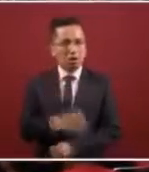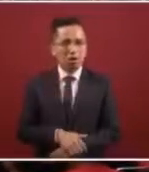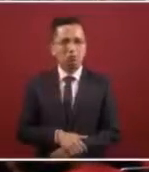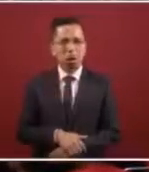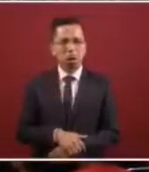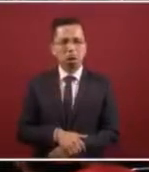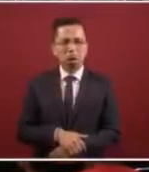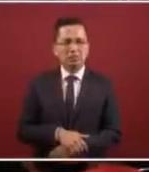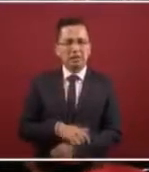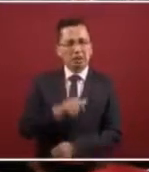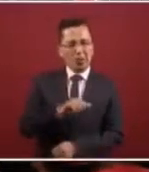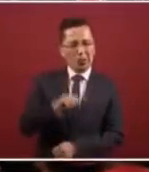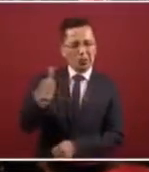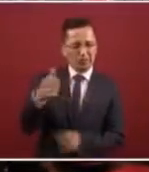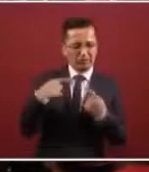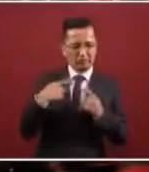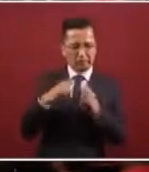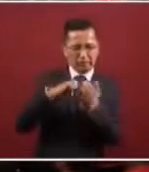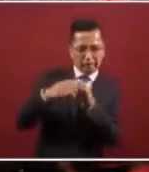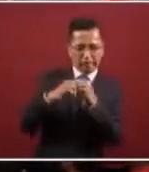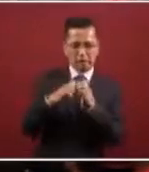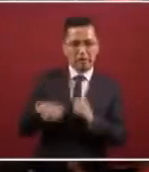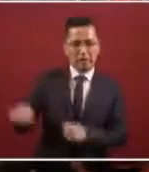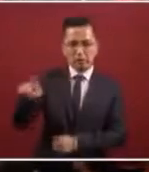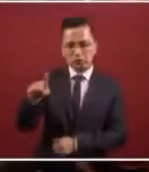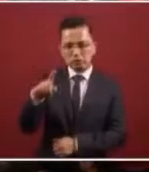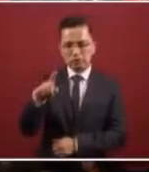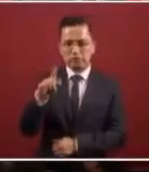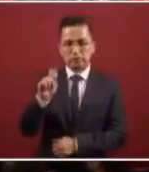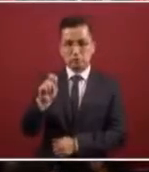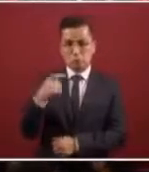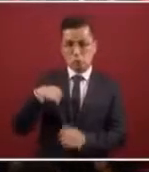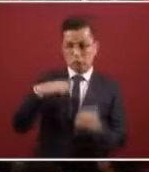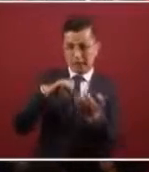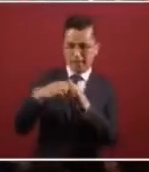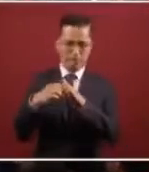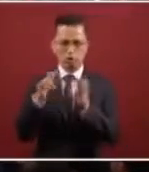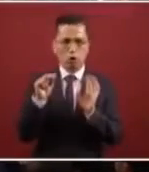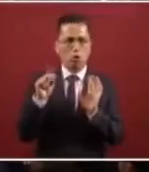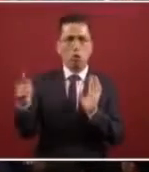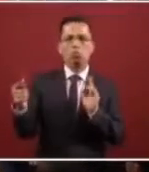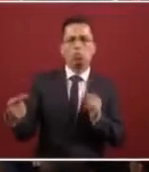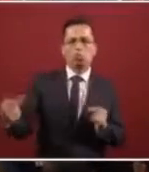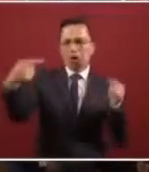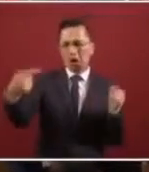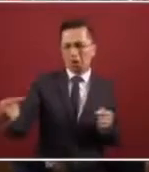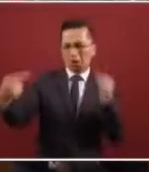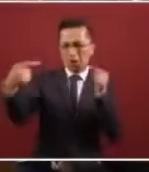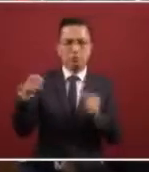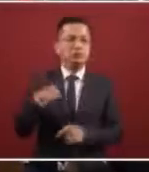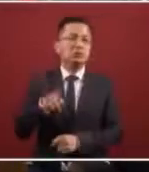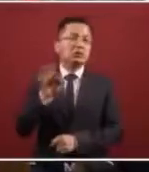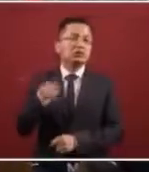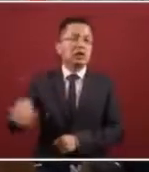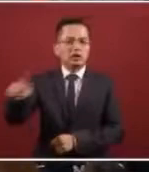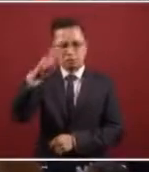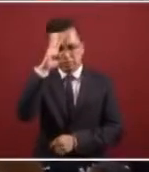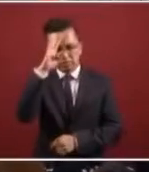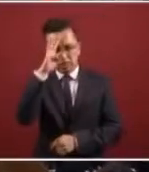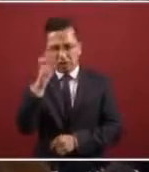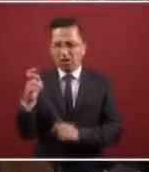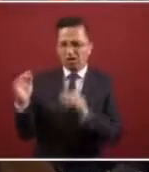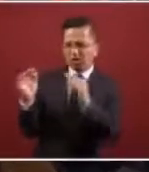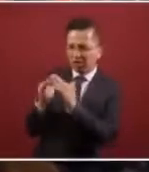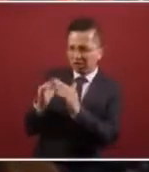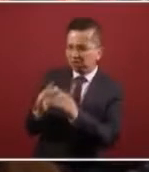nuestros adversarios, que no nuestros enemigos, que se iba a declarar desierta la